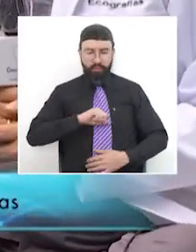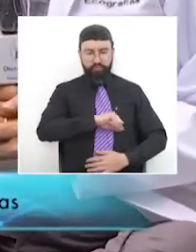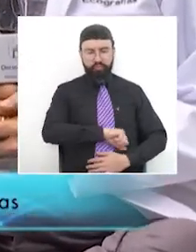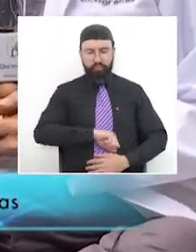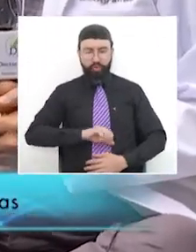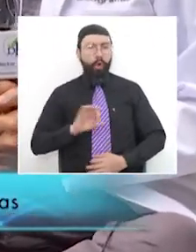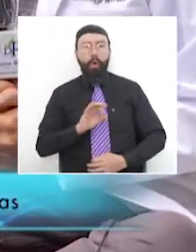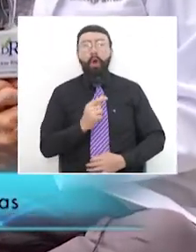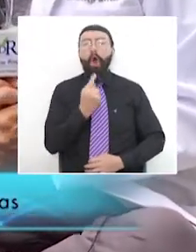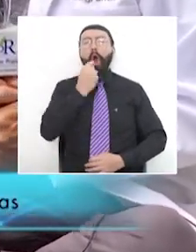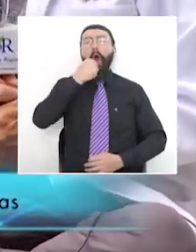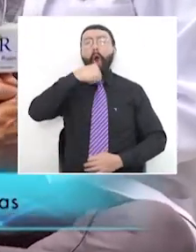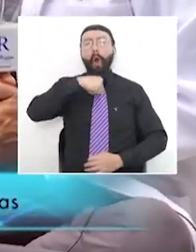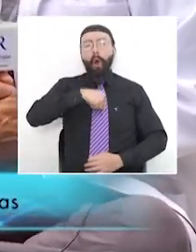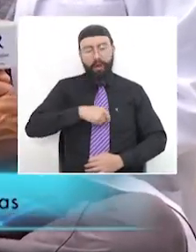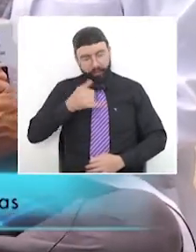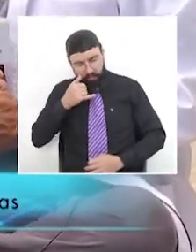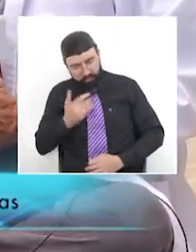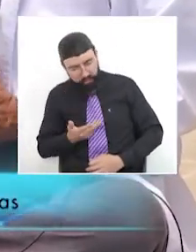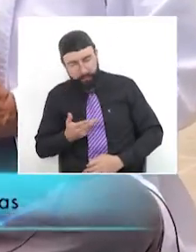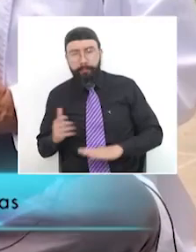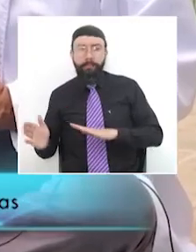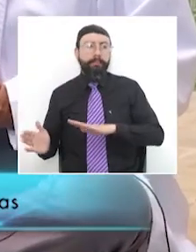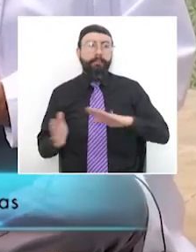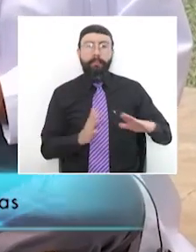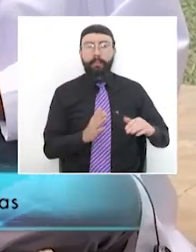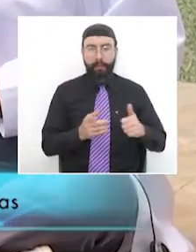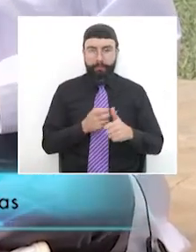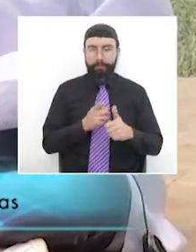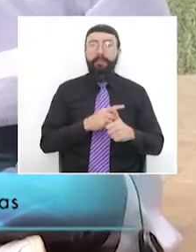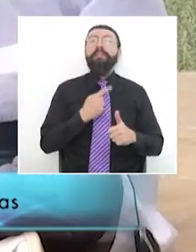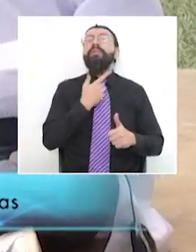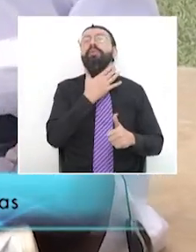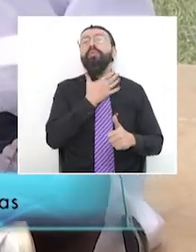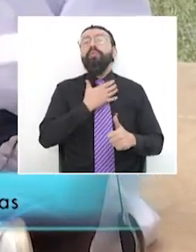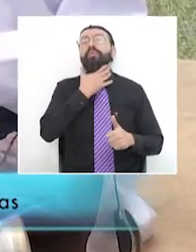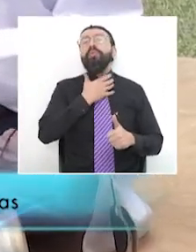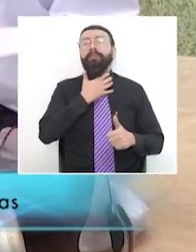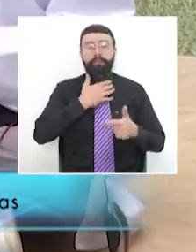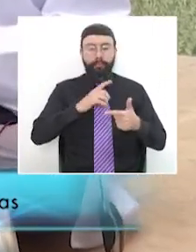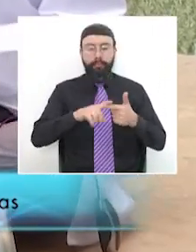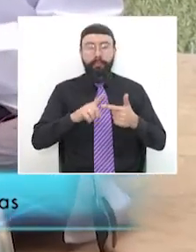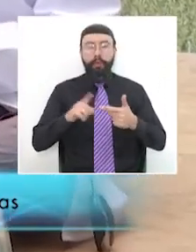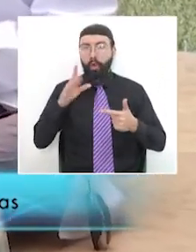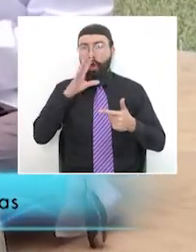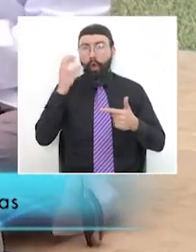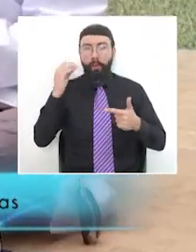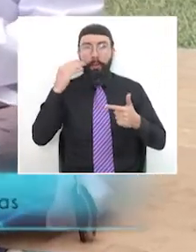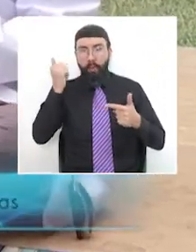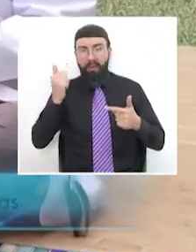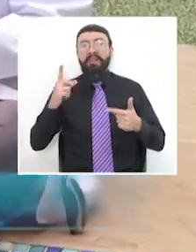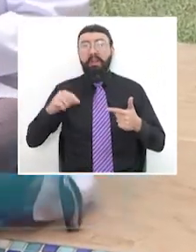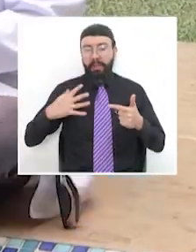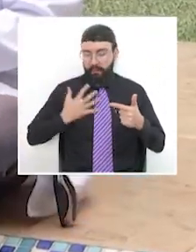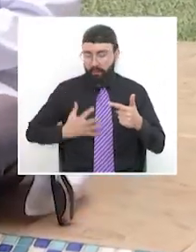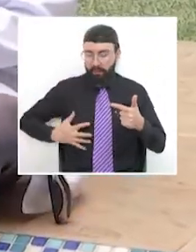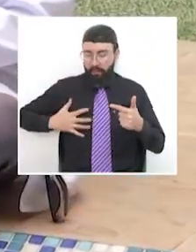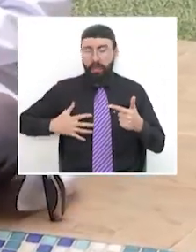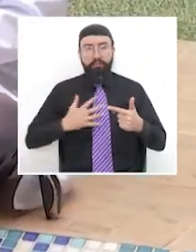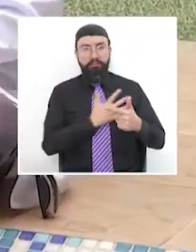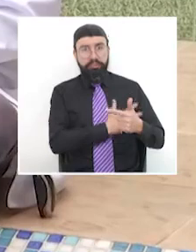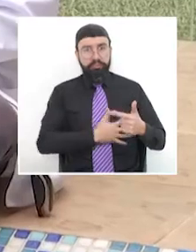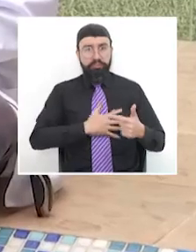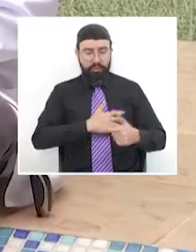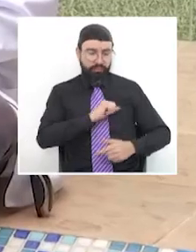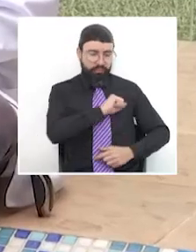una endoscopia. Resultado de cuello. Luego seguimos bajando y vamos al seno, de hombres y mujeres, porque a todos los hombres les